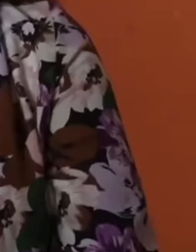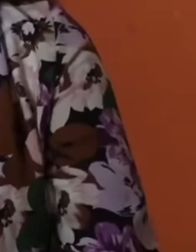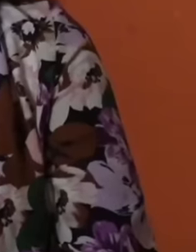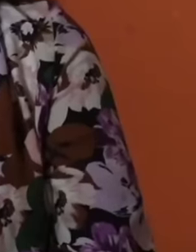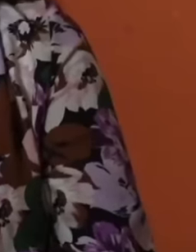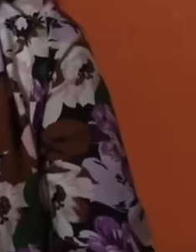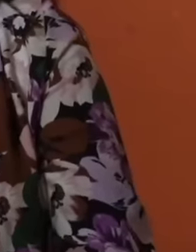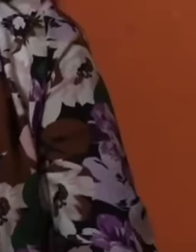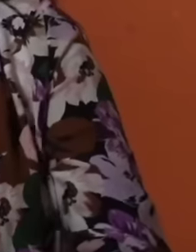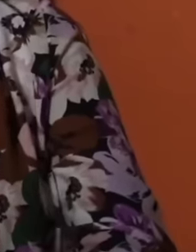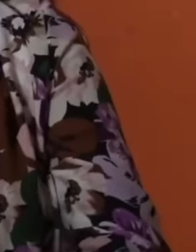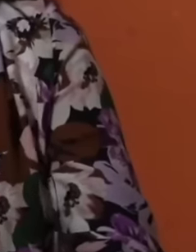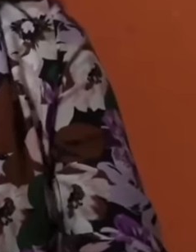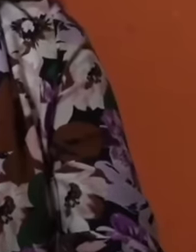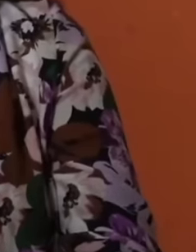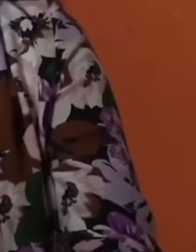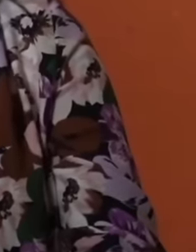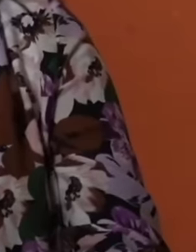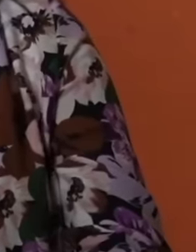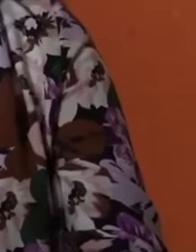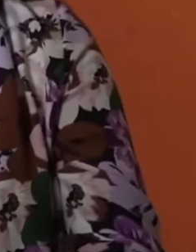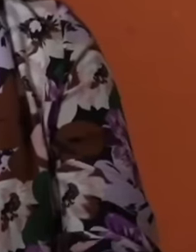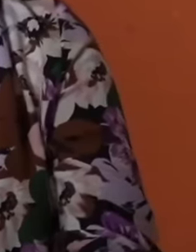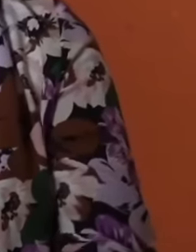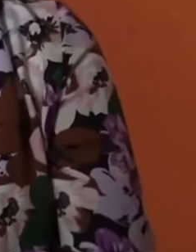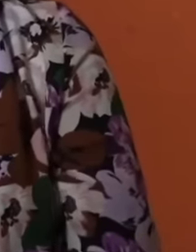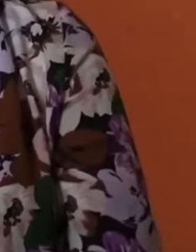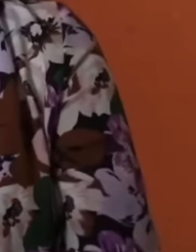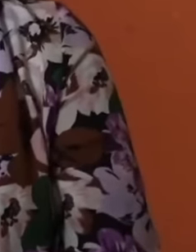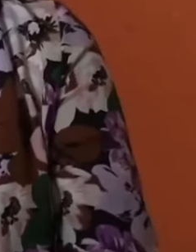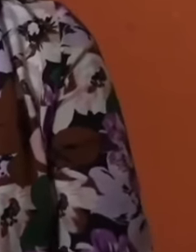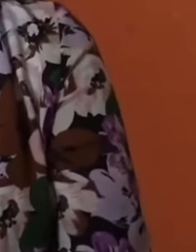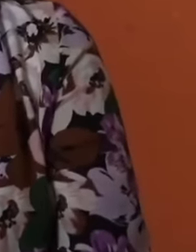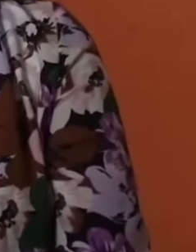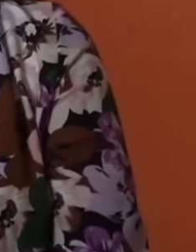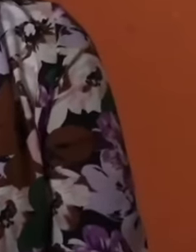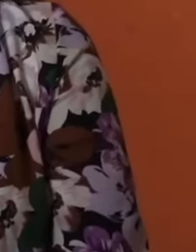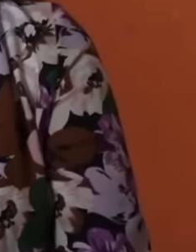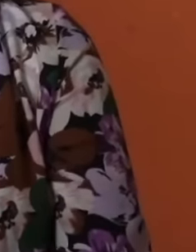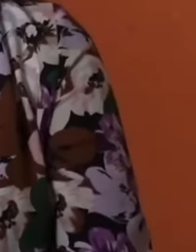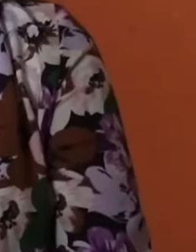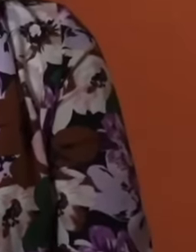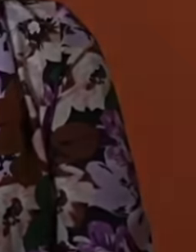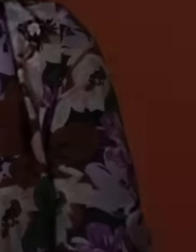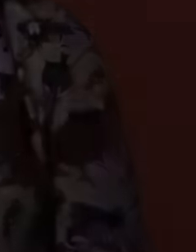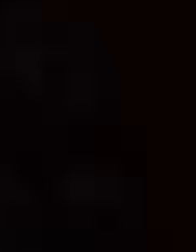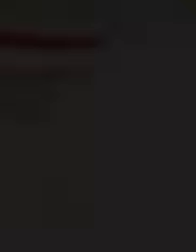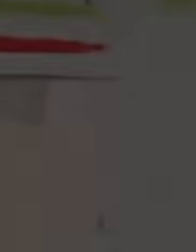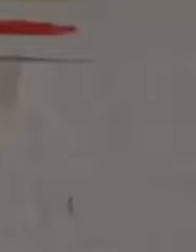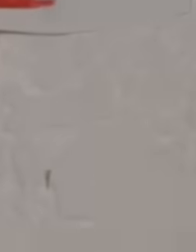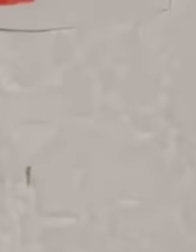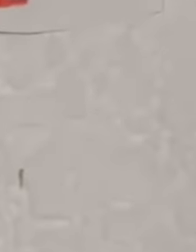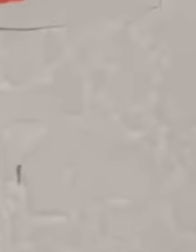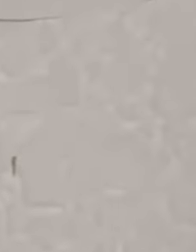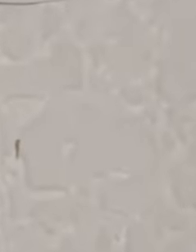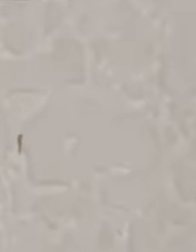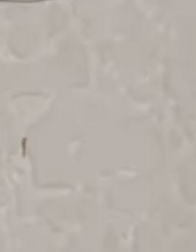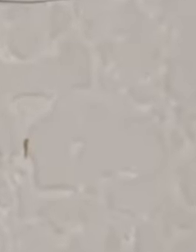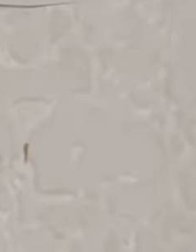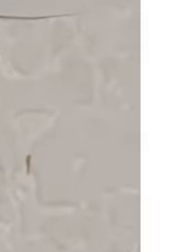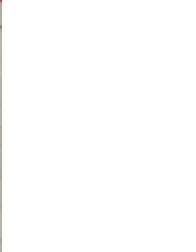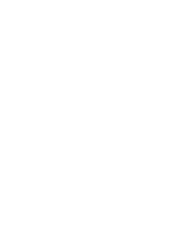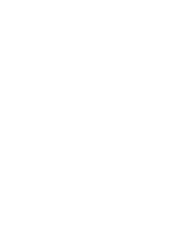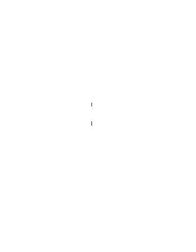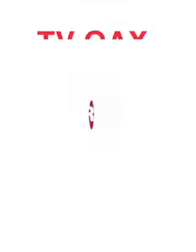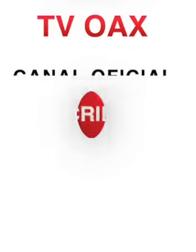hijo, pues ahora sí que sin querer, porque le había llamado la atención y nos dijo que se hizo viral. Lo que estás grabando